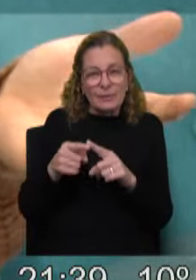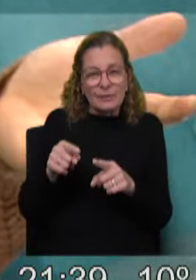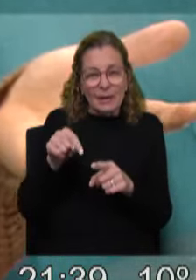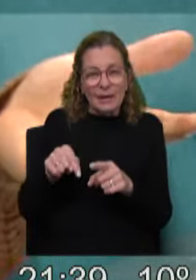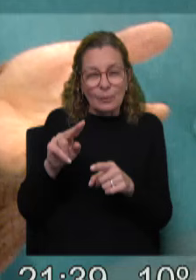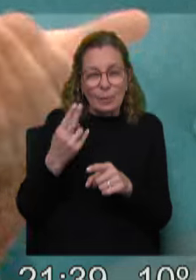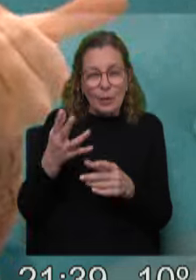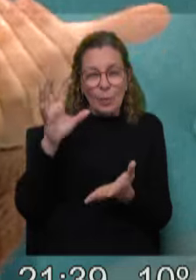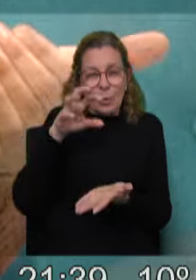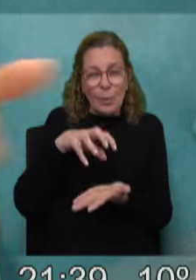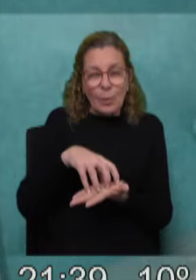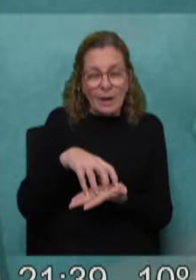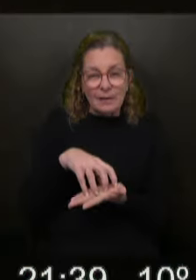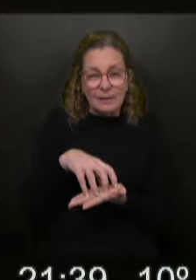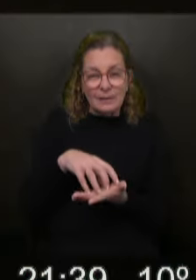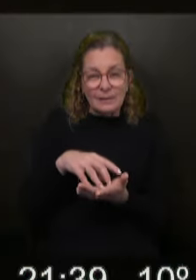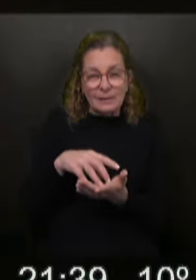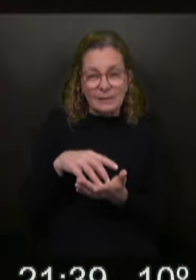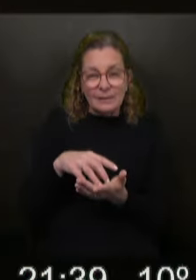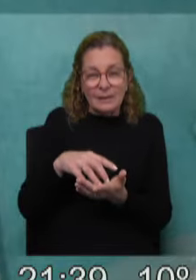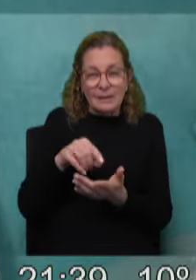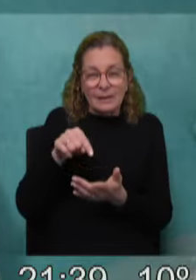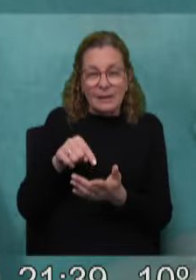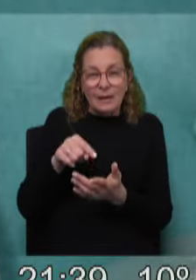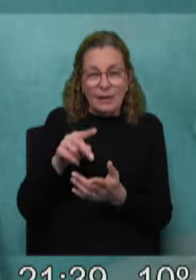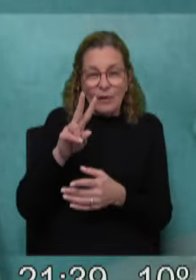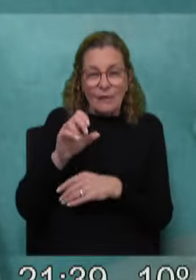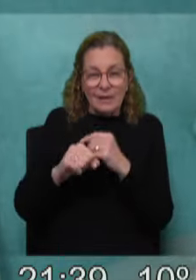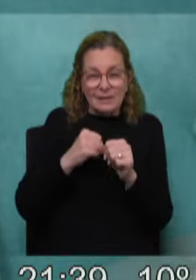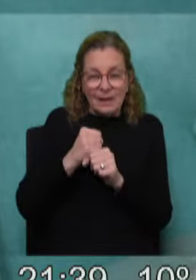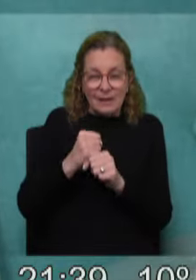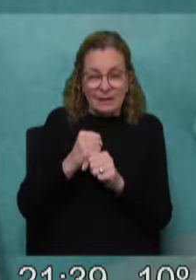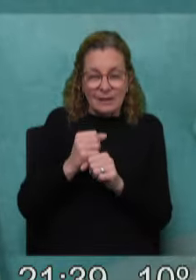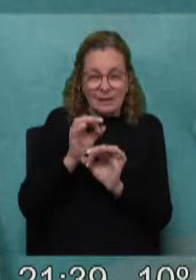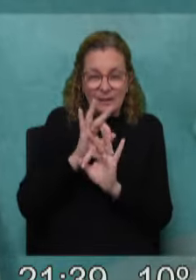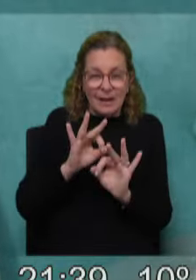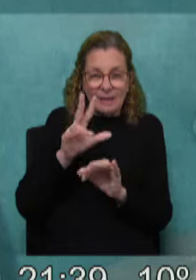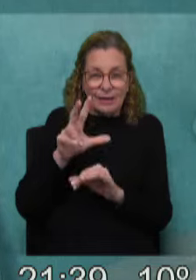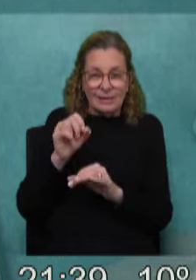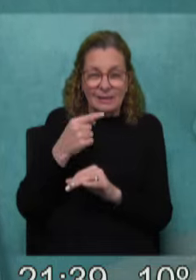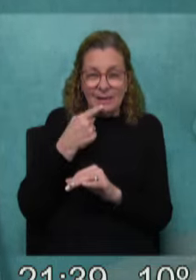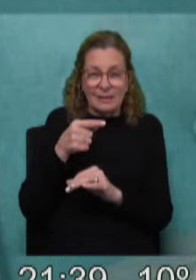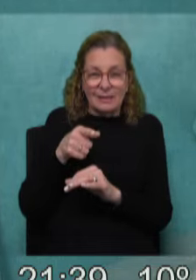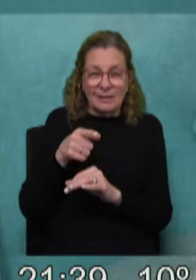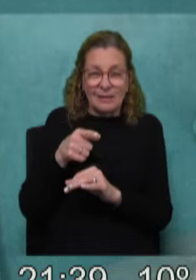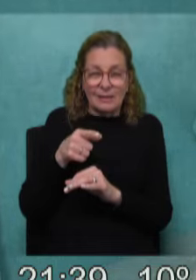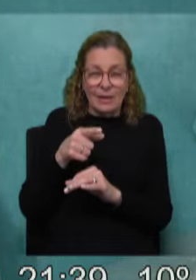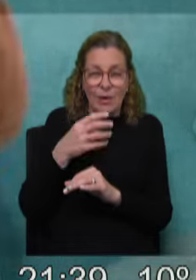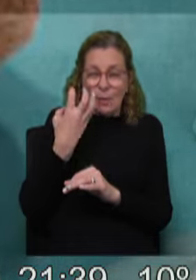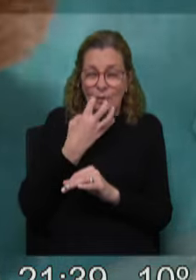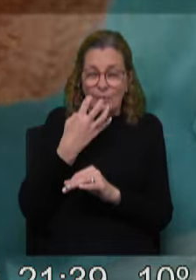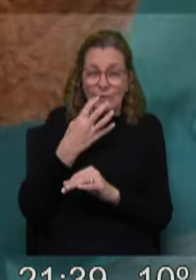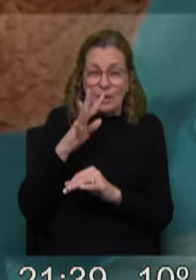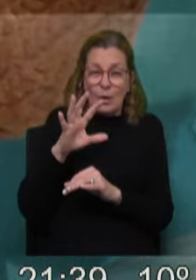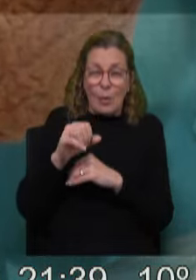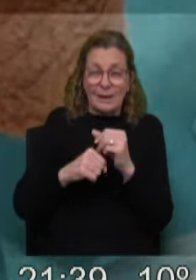es un lugar bravísimo. Hostil. Entonces arrancás a los 20 años, nadie te da bola. A los 30 dicen, no, este es espantoso. A los 40